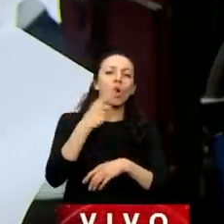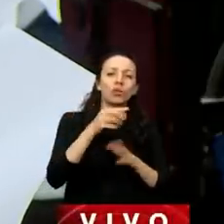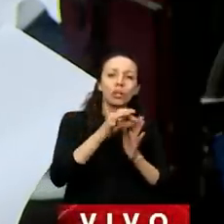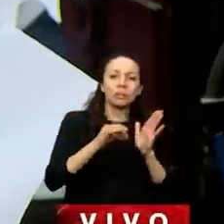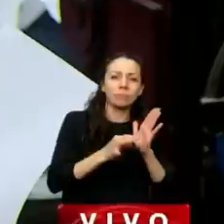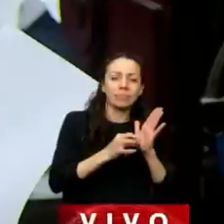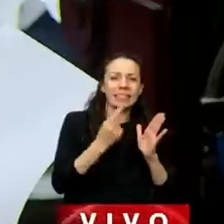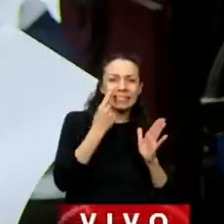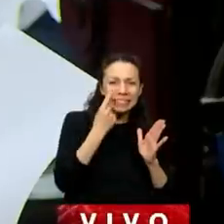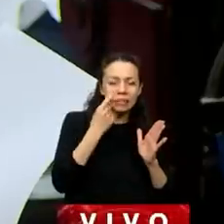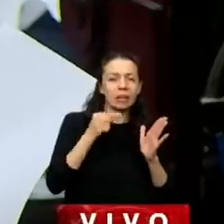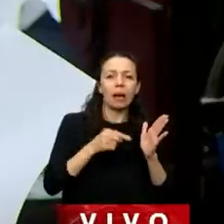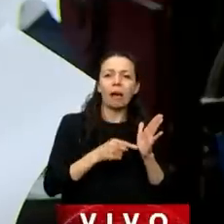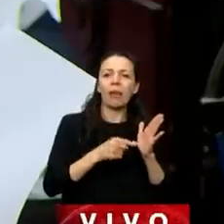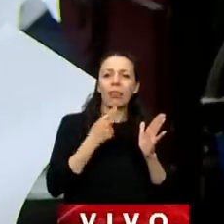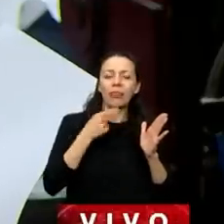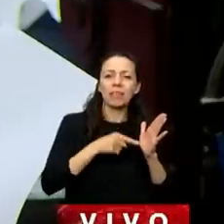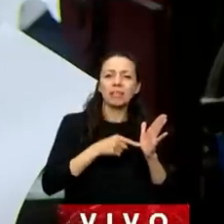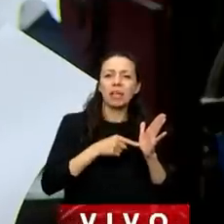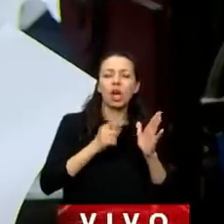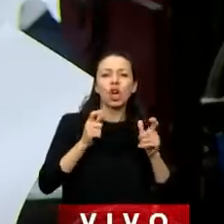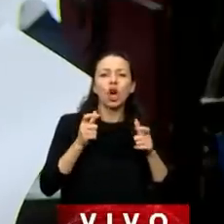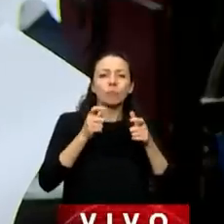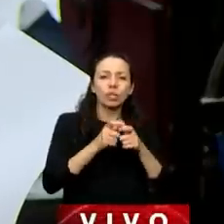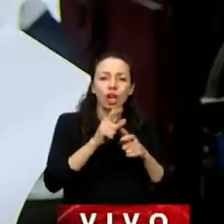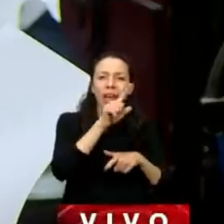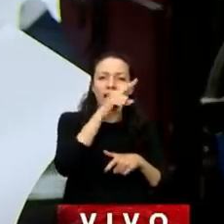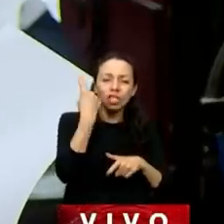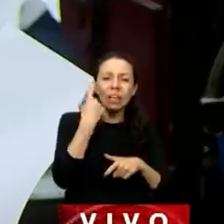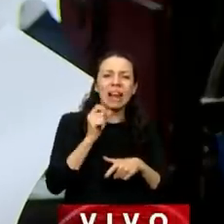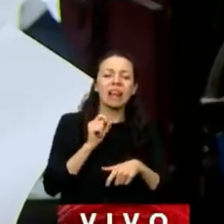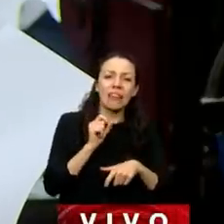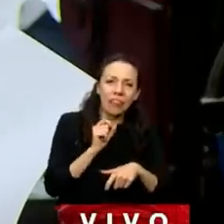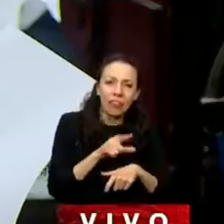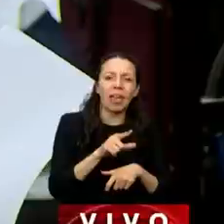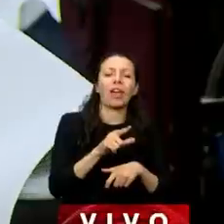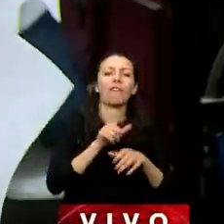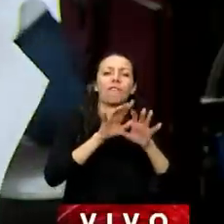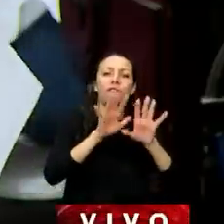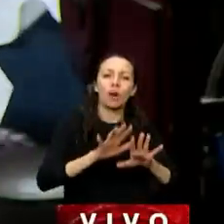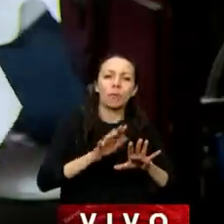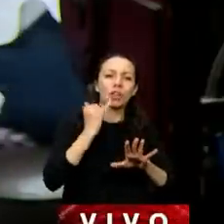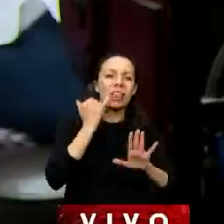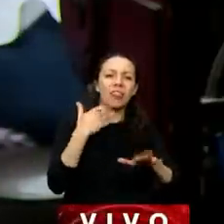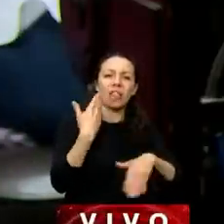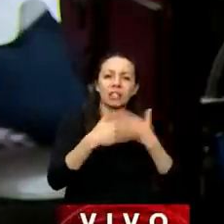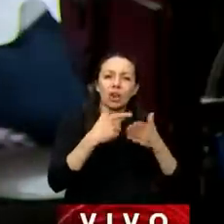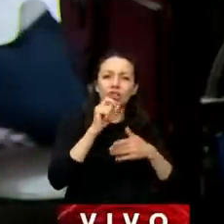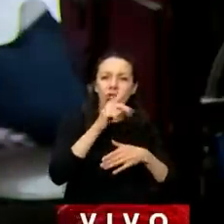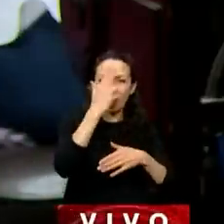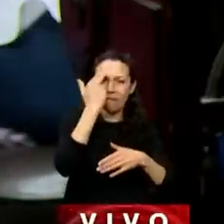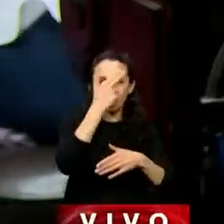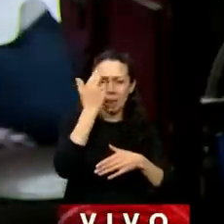I, donde dice Comisión Nacional de Formación y Desarrollo de la